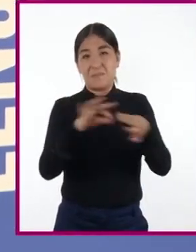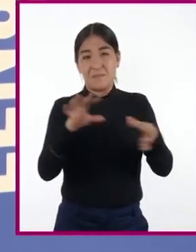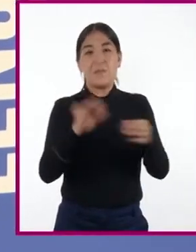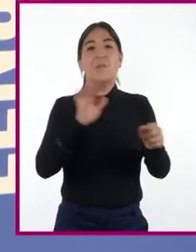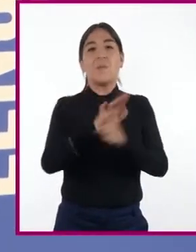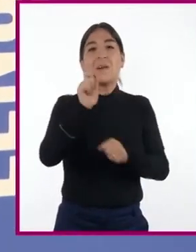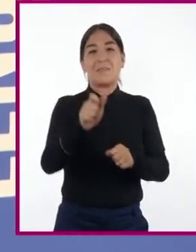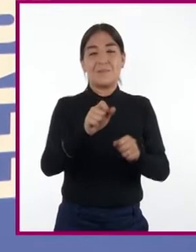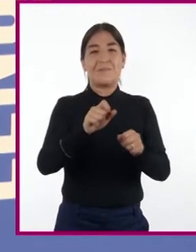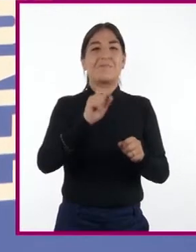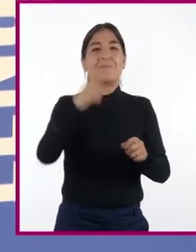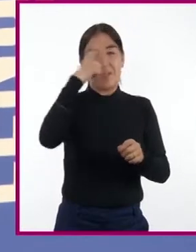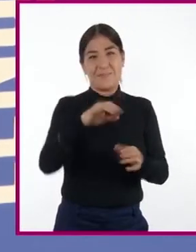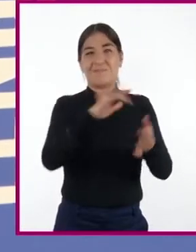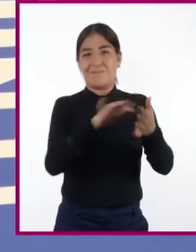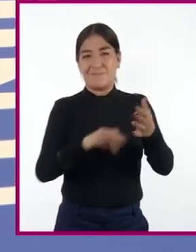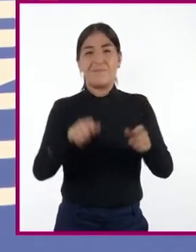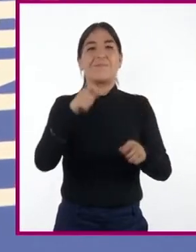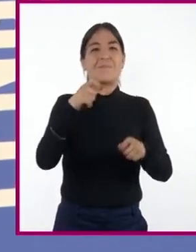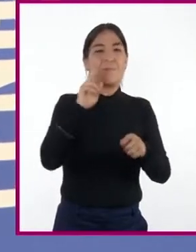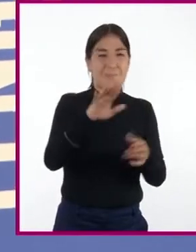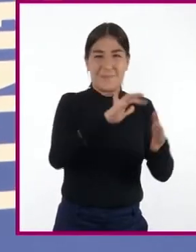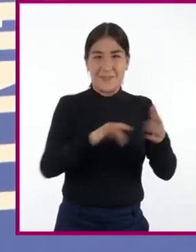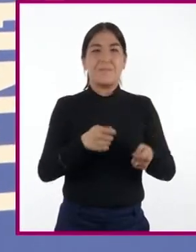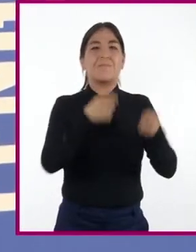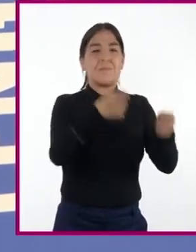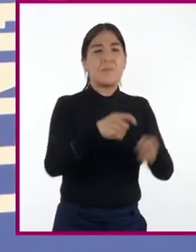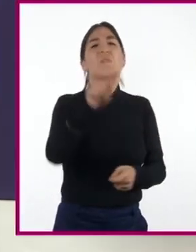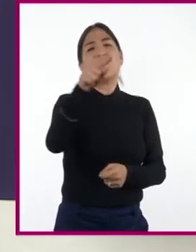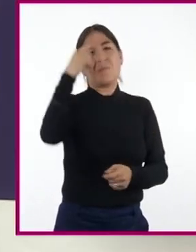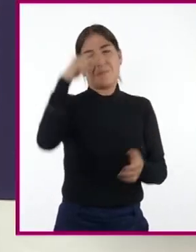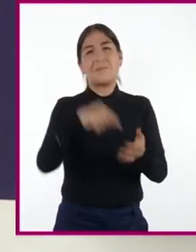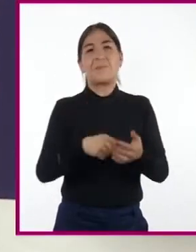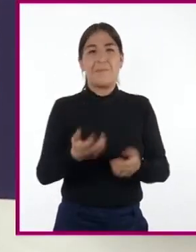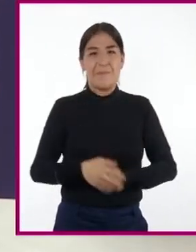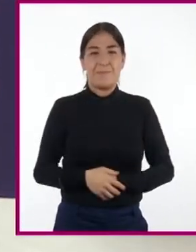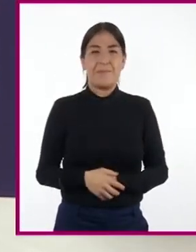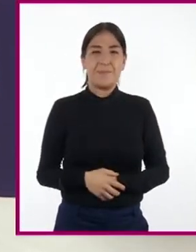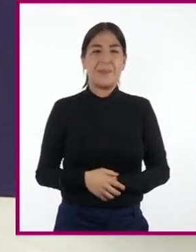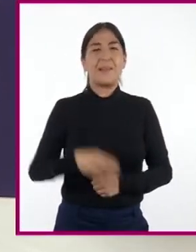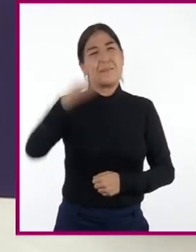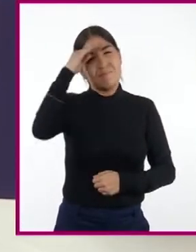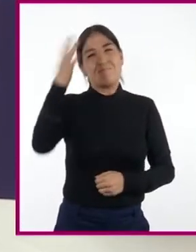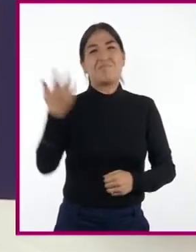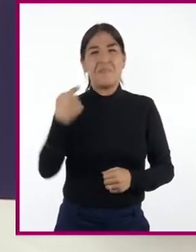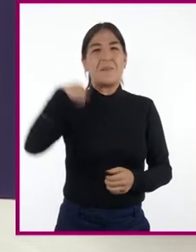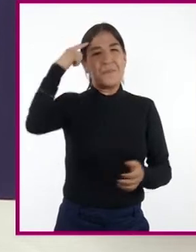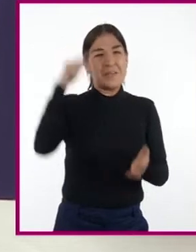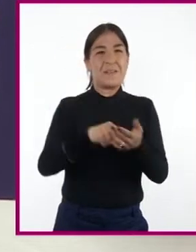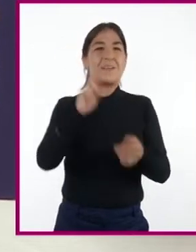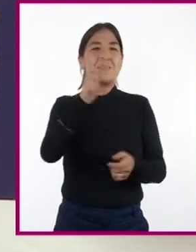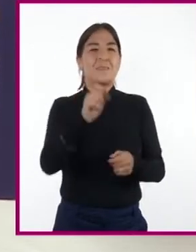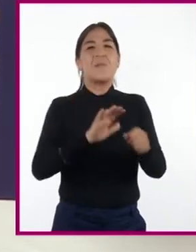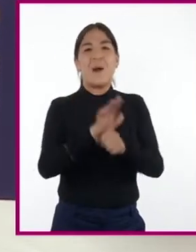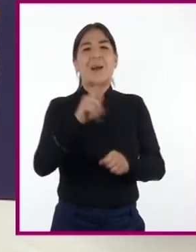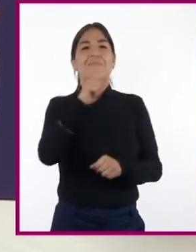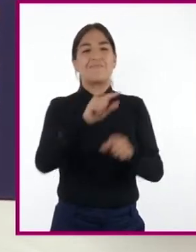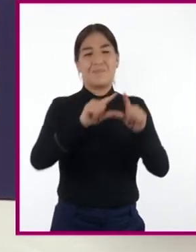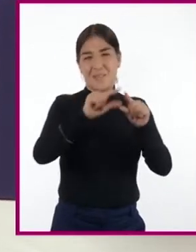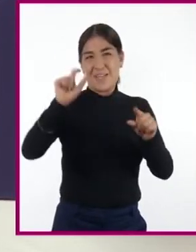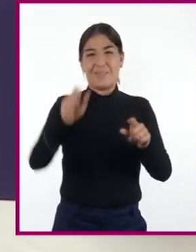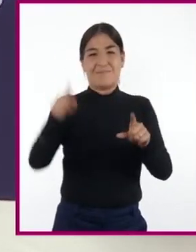son las fases de la creación de una estrategia? ¿Qué crees tú, Enrique? Creo que yo elegiría el recurso gráfico